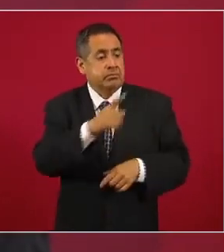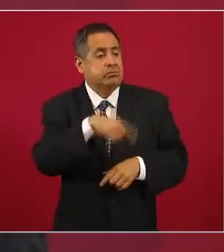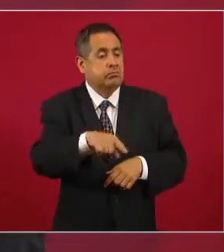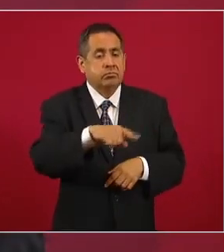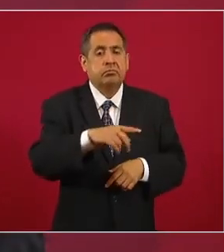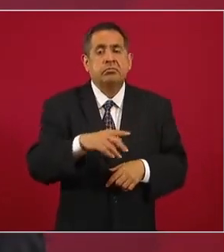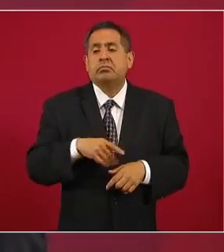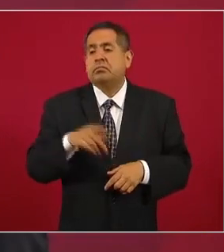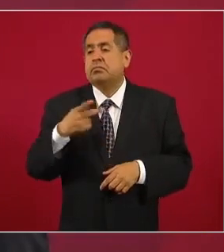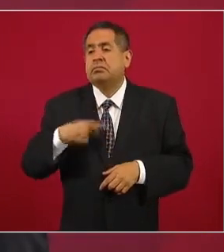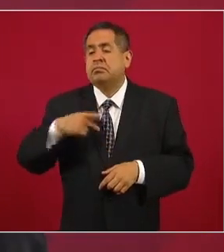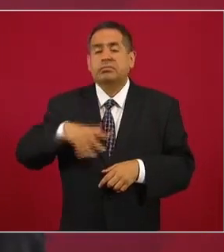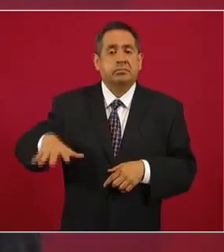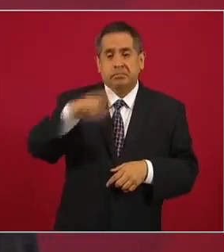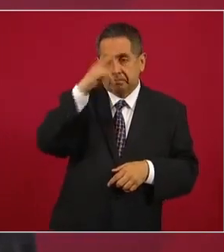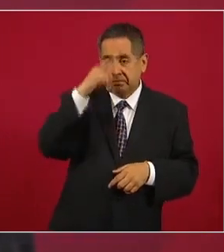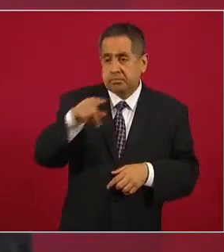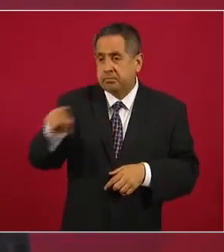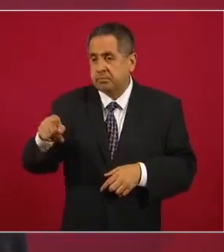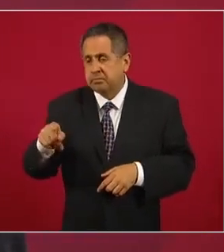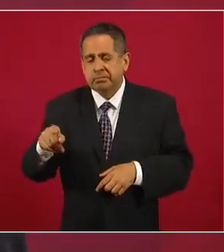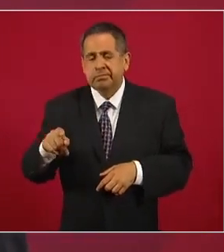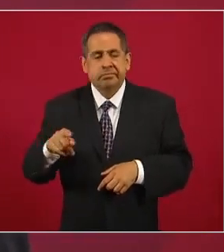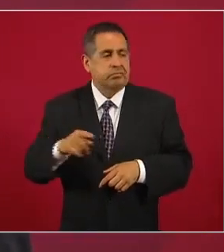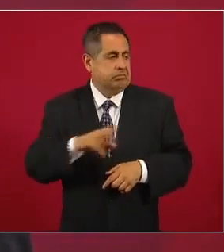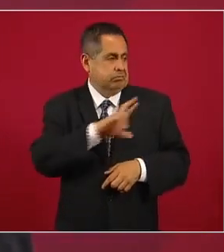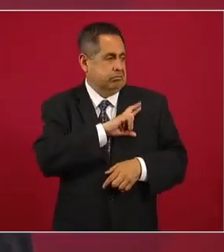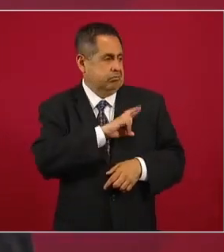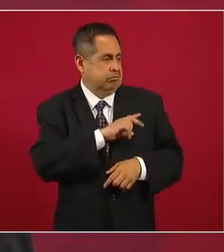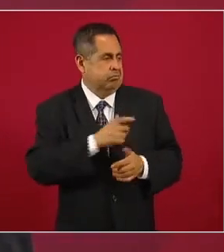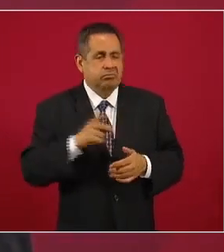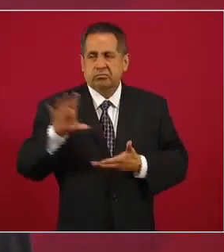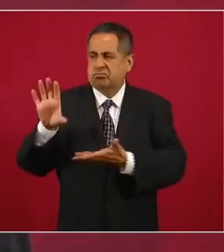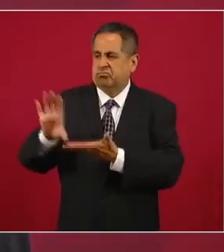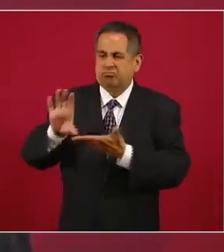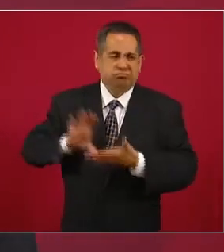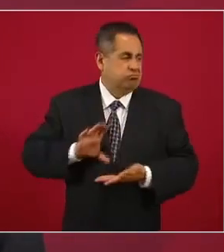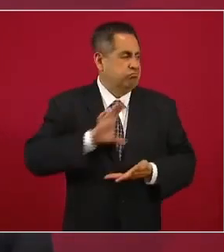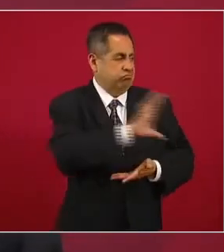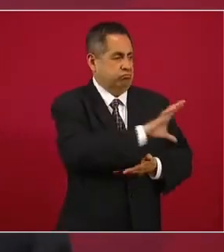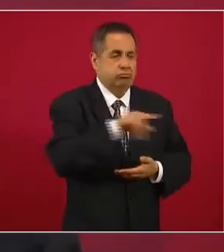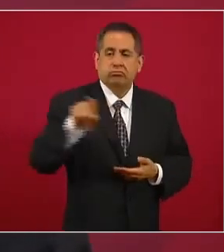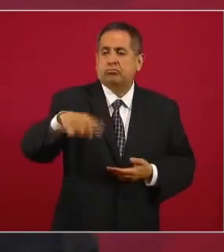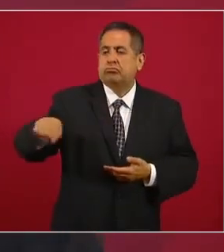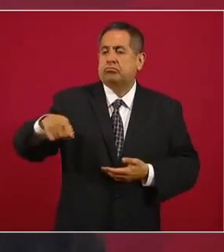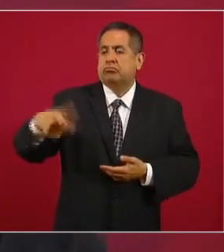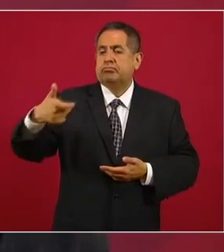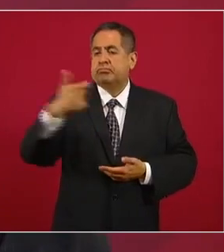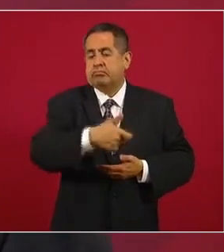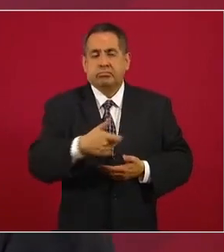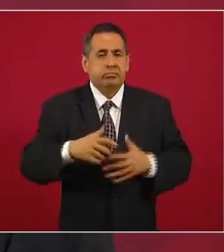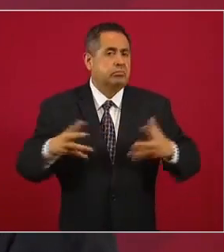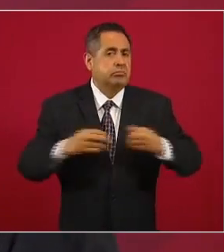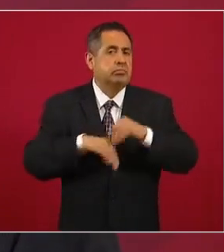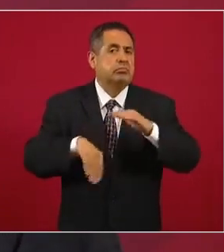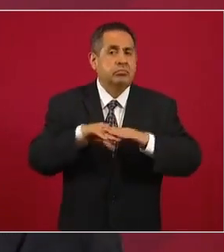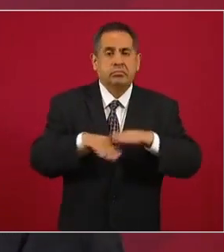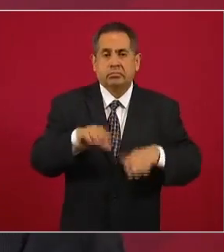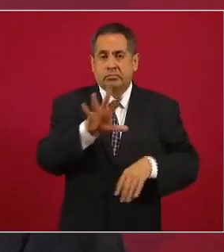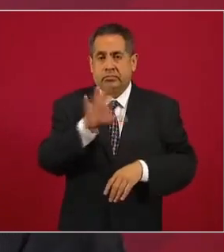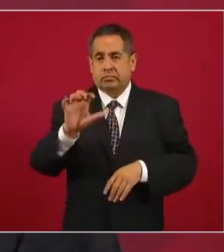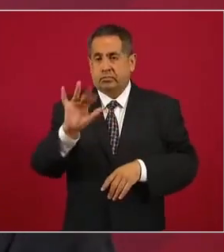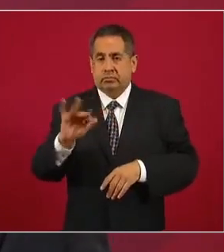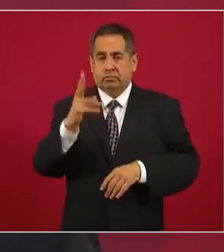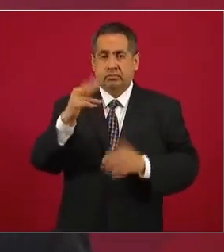los mexicanos deudas privadas por un monto de 552